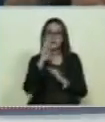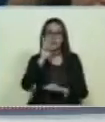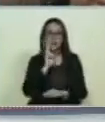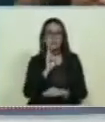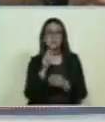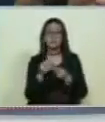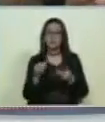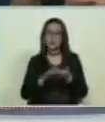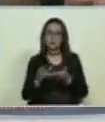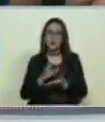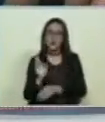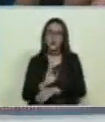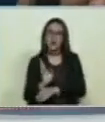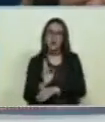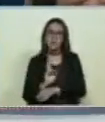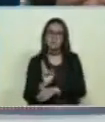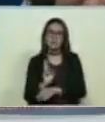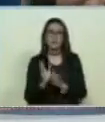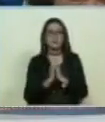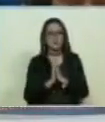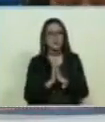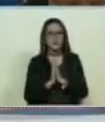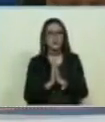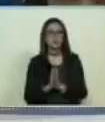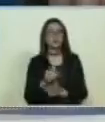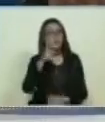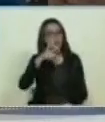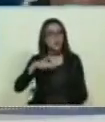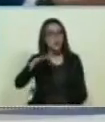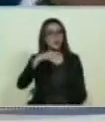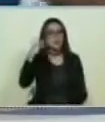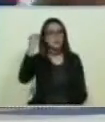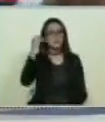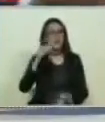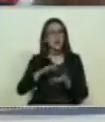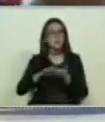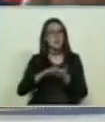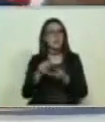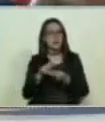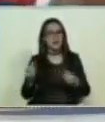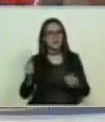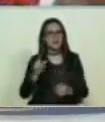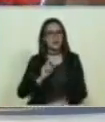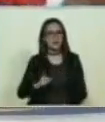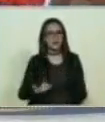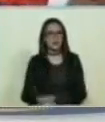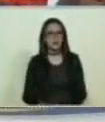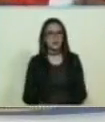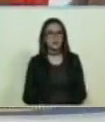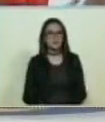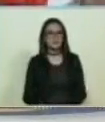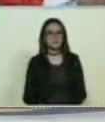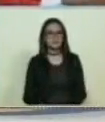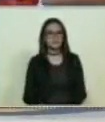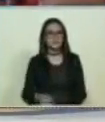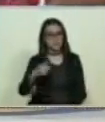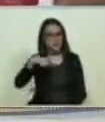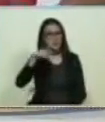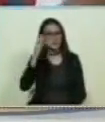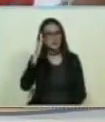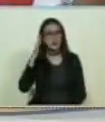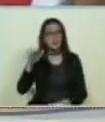de soluciones inmediatas, de con nuestro pueblo pensar los problemas y resolverlos. Como usted sabe,